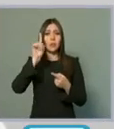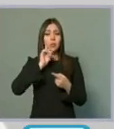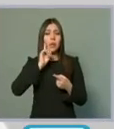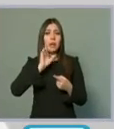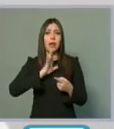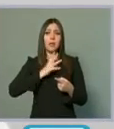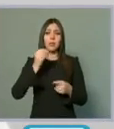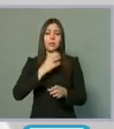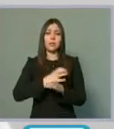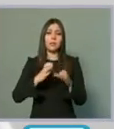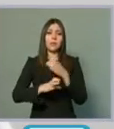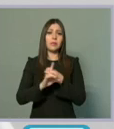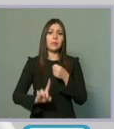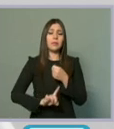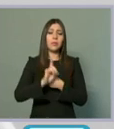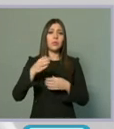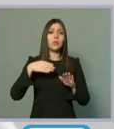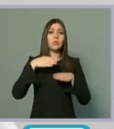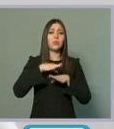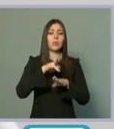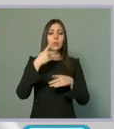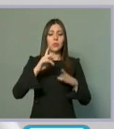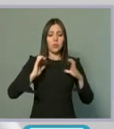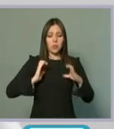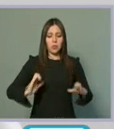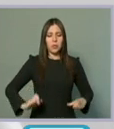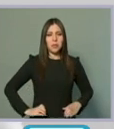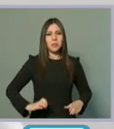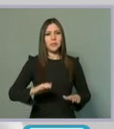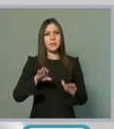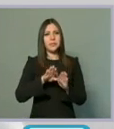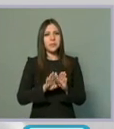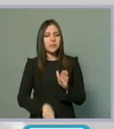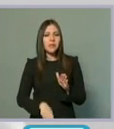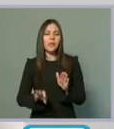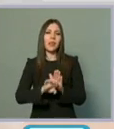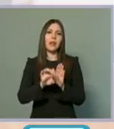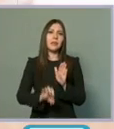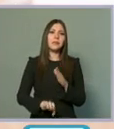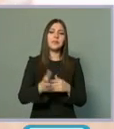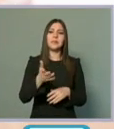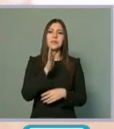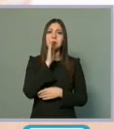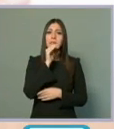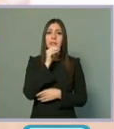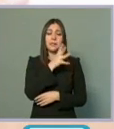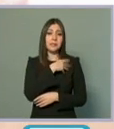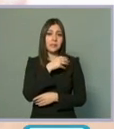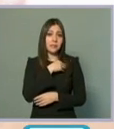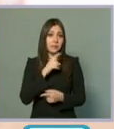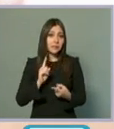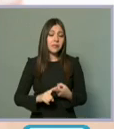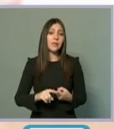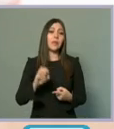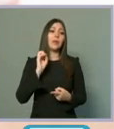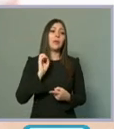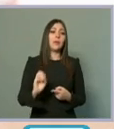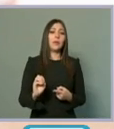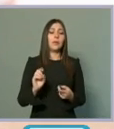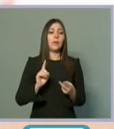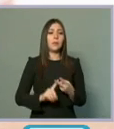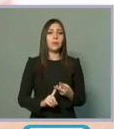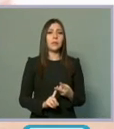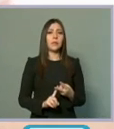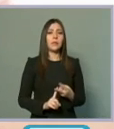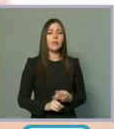nivel hormonal, ginecológico principalmente. Puede ser causa de, por ejemplo, que no se puedan embarazar, ¿sí? O de